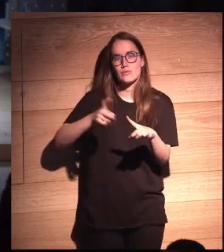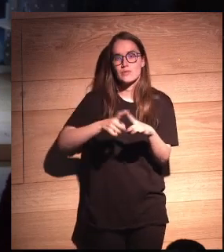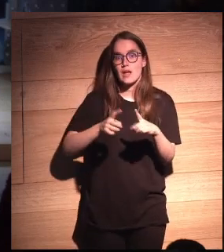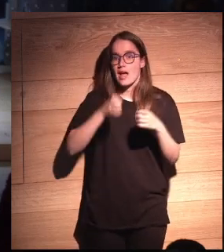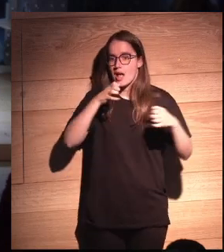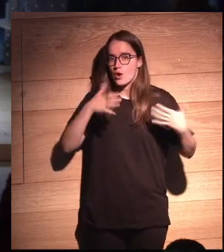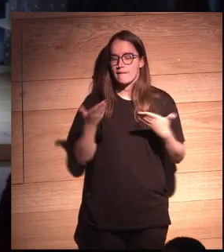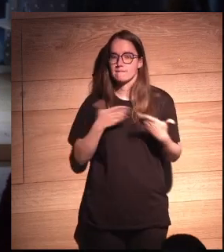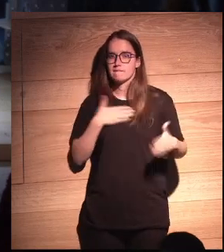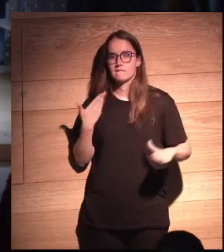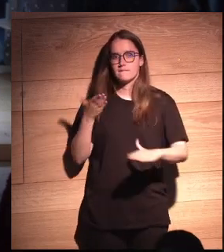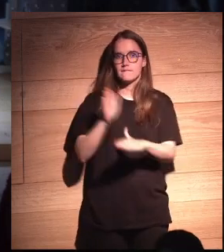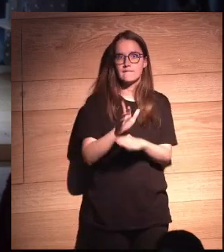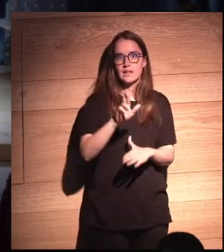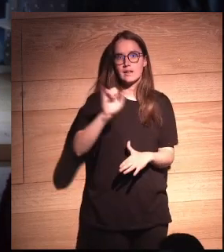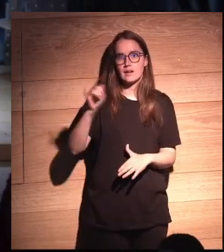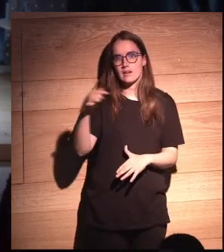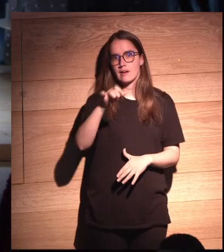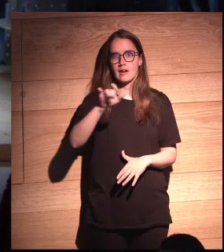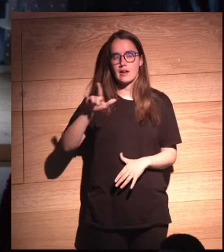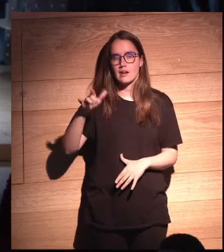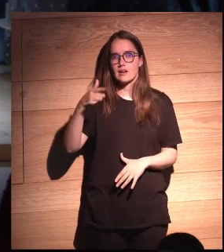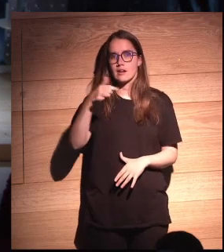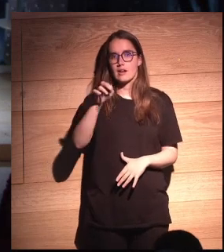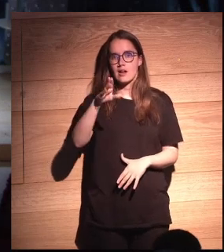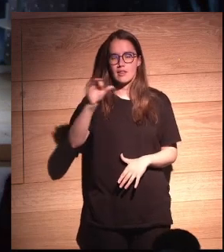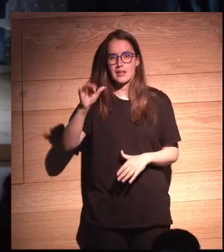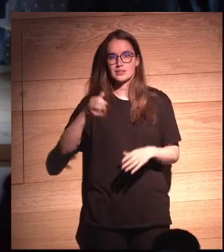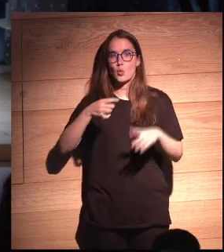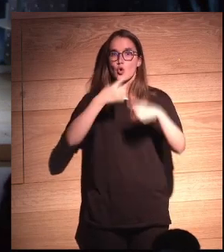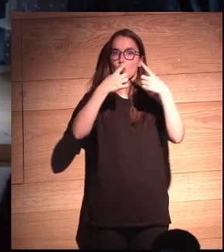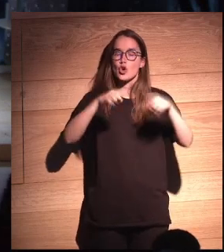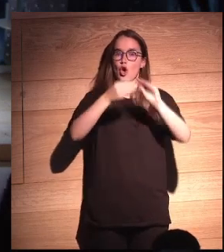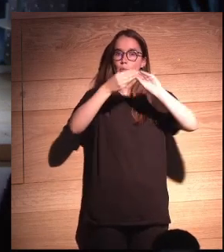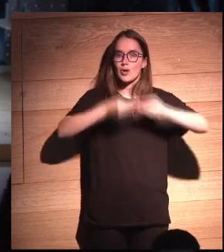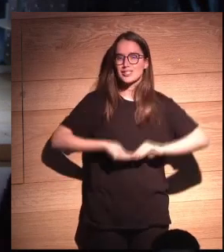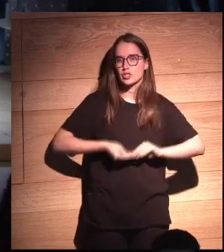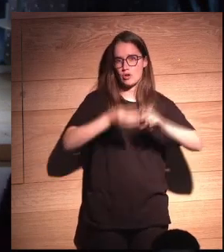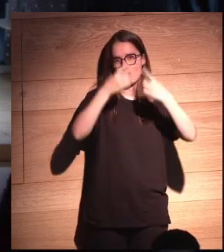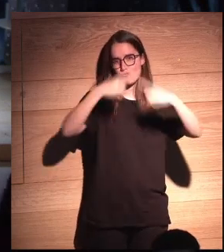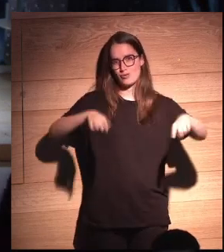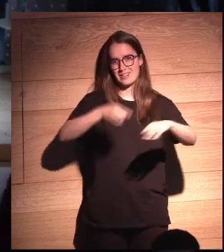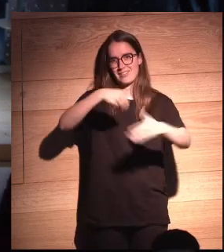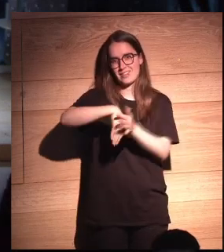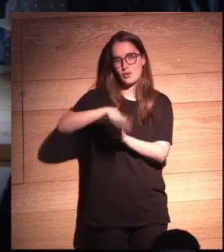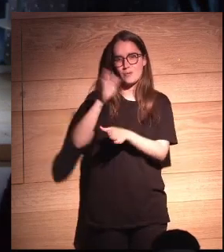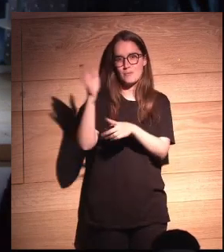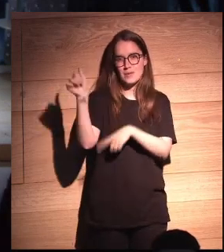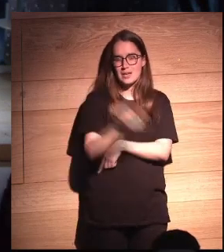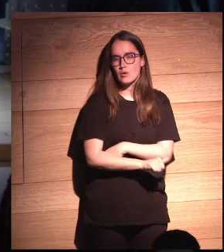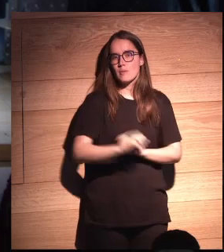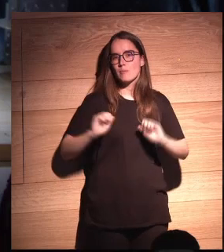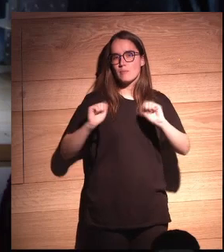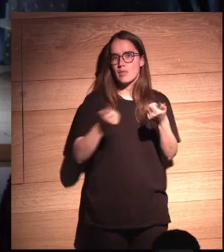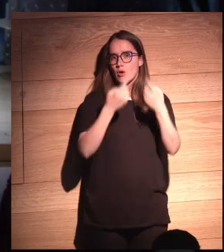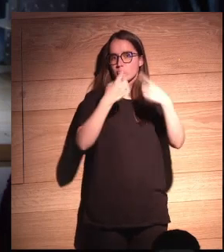a continuación quiero presentar a Rigel Garces, que es un compositor de bandas sonoras. Rigel